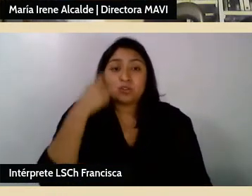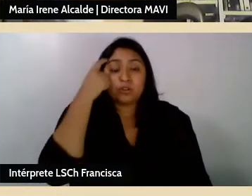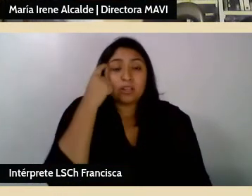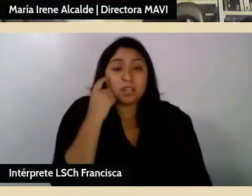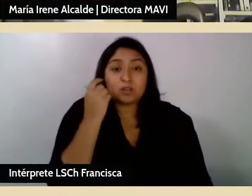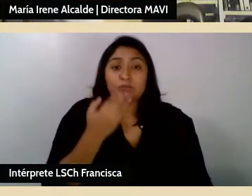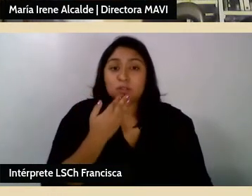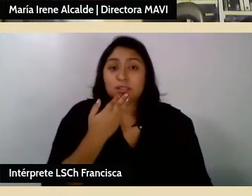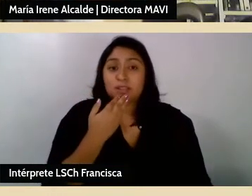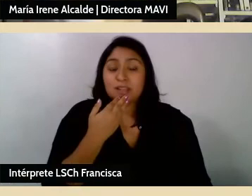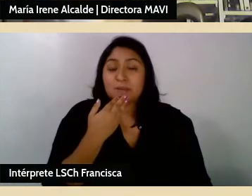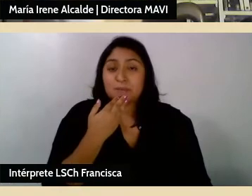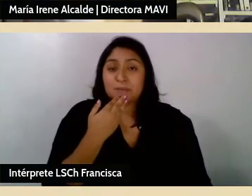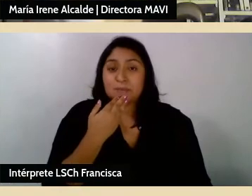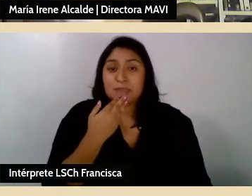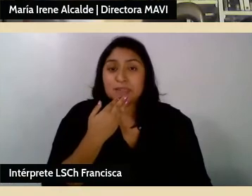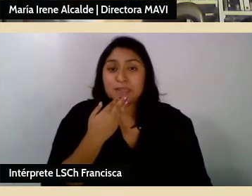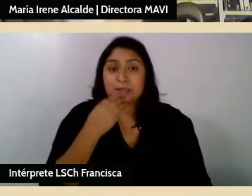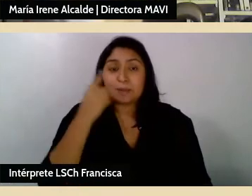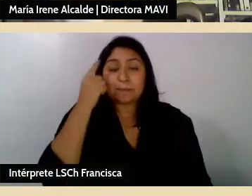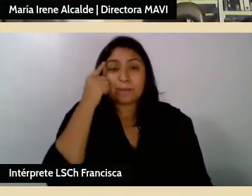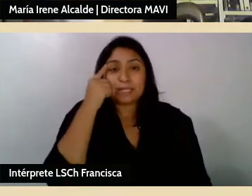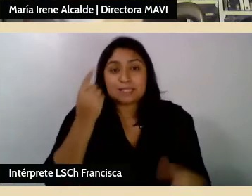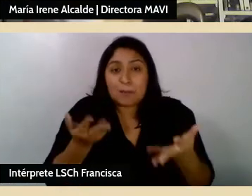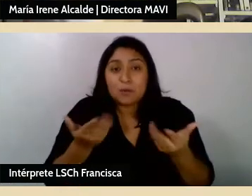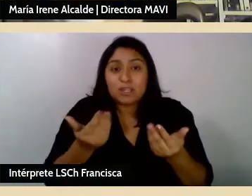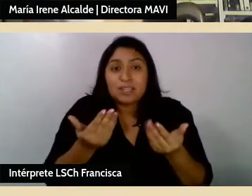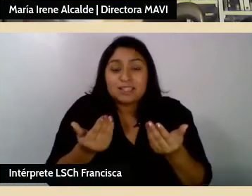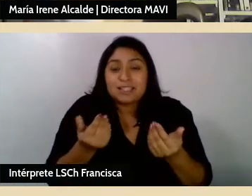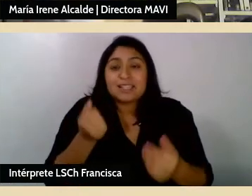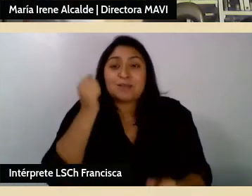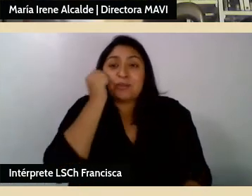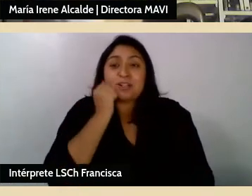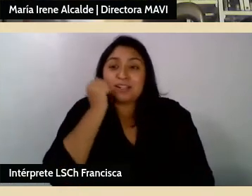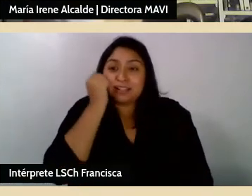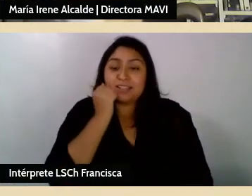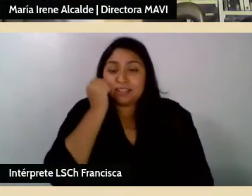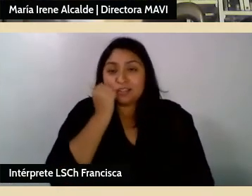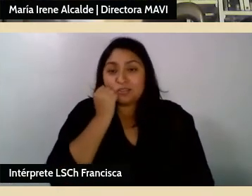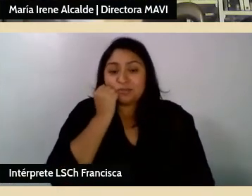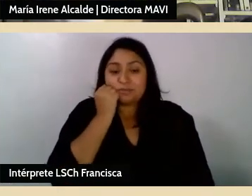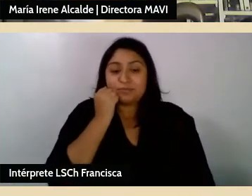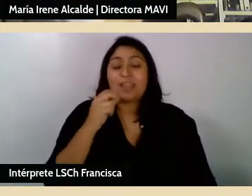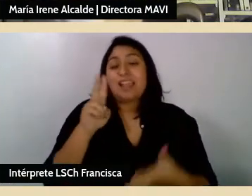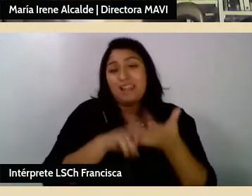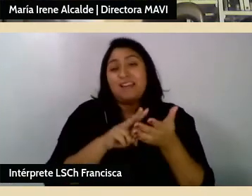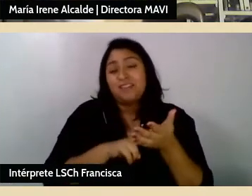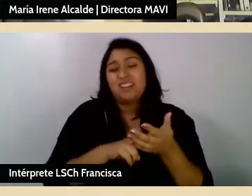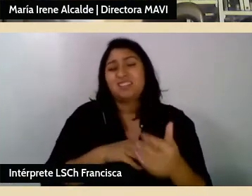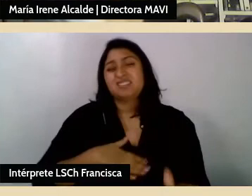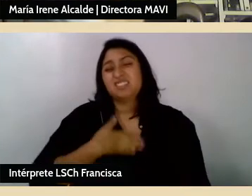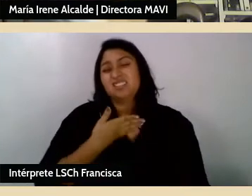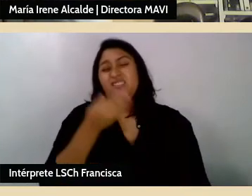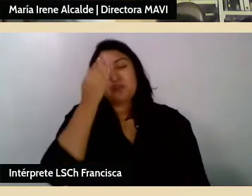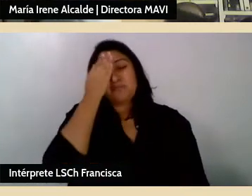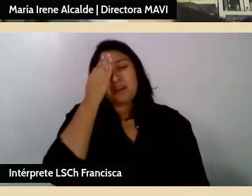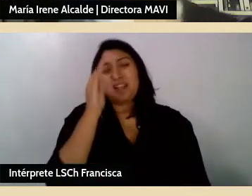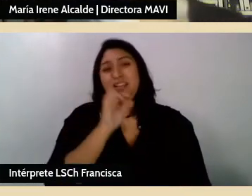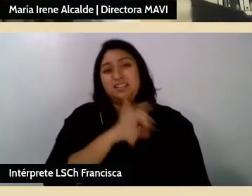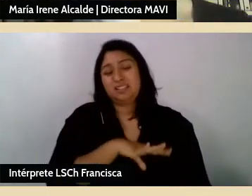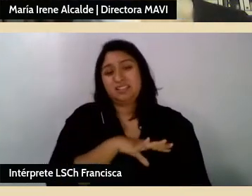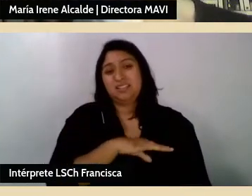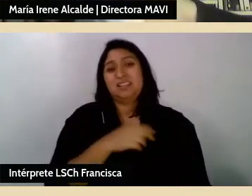en que necesitamos hacernos cariño en este momento. La verdad es que lo hemos pasado ya mal, sobre todo acá en Chile. Venimos desde